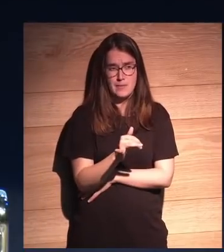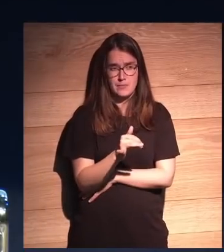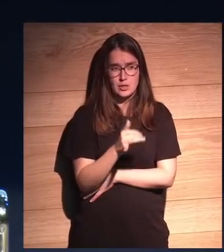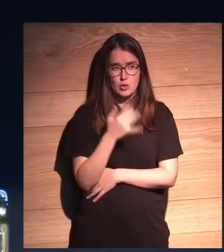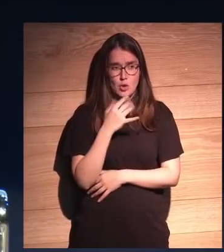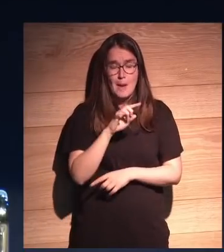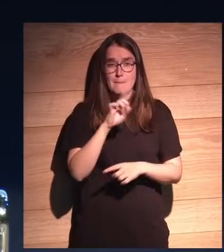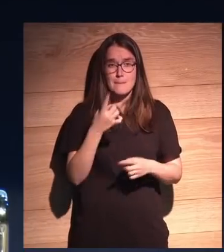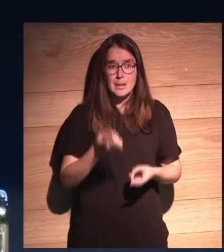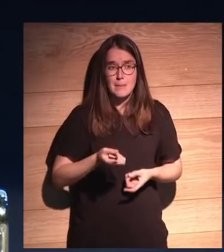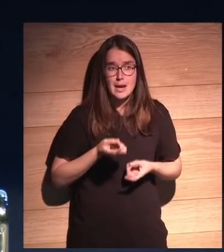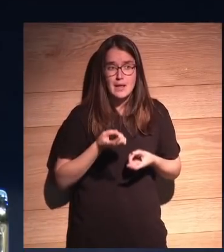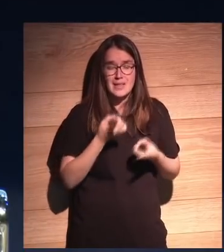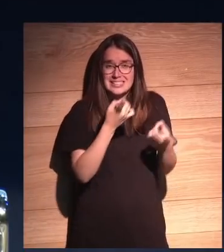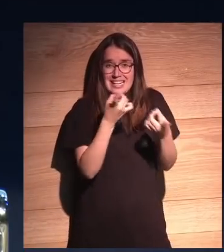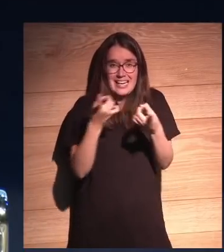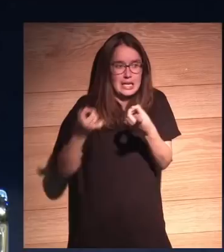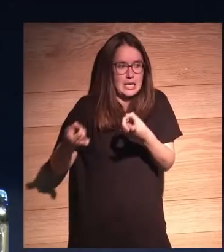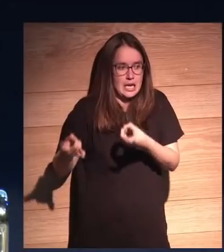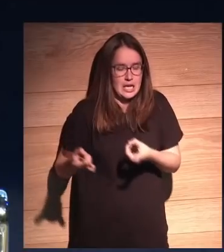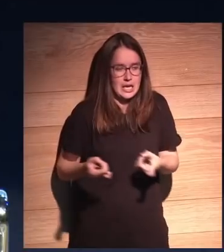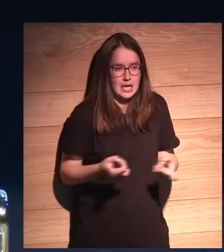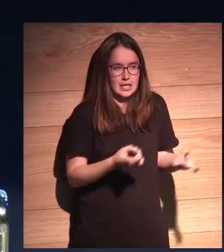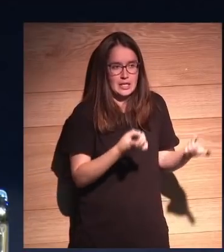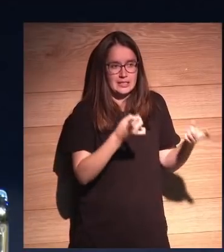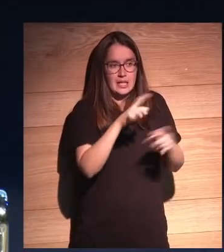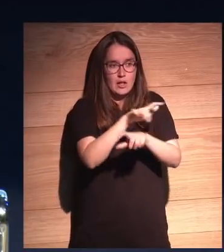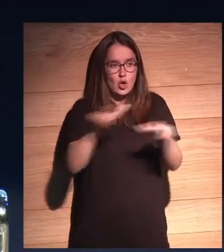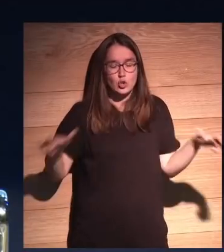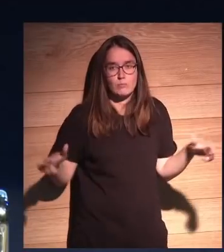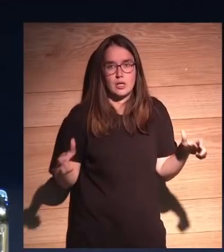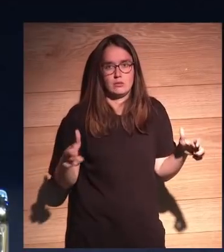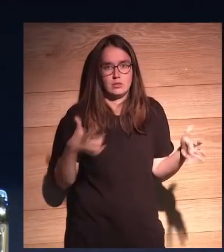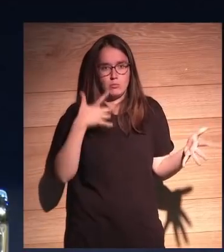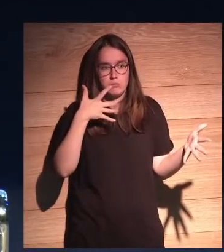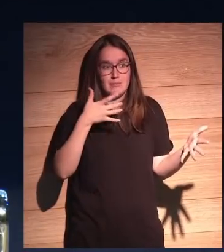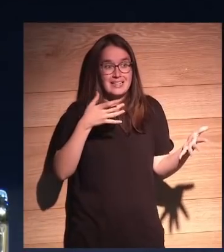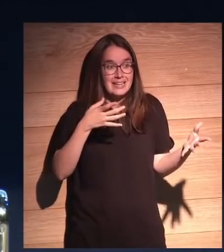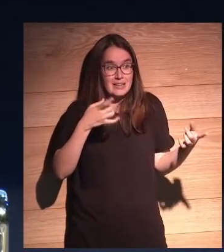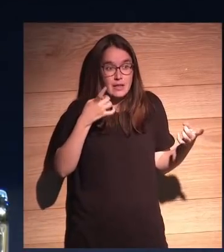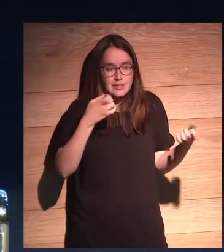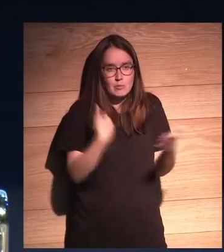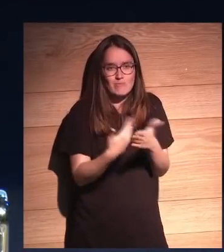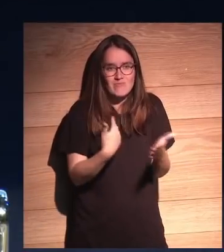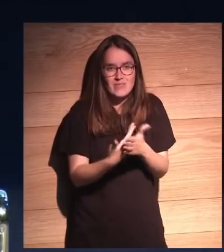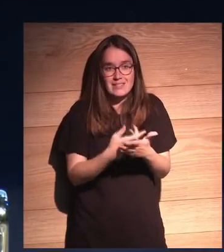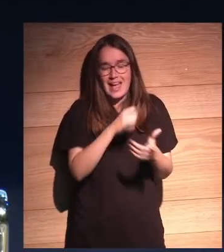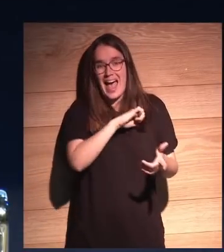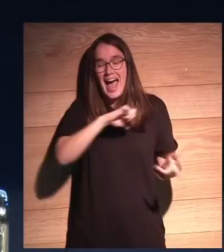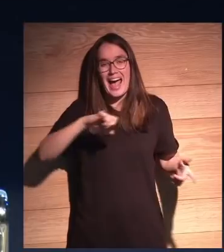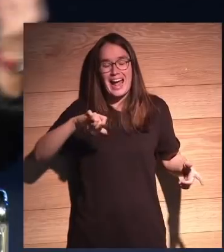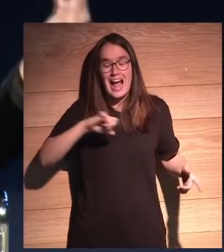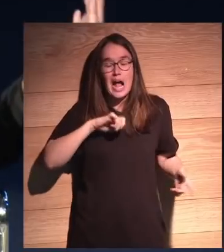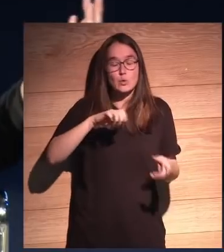la primera expresión de esta necesidad que tenemos los humanos de dejar constancia de nosotros mismos, de